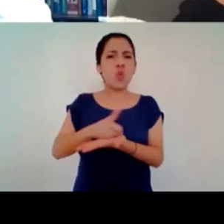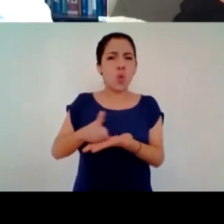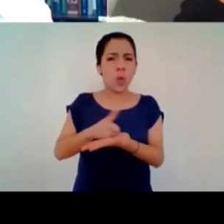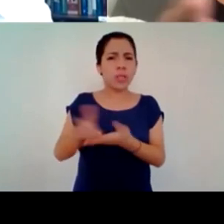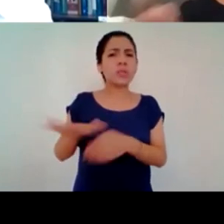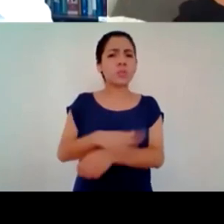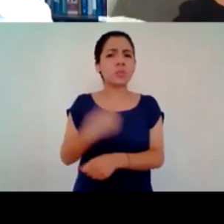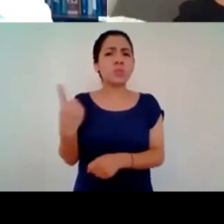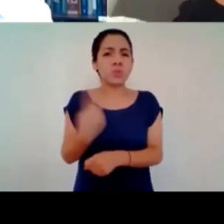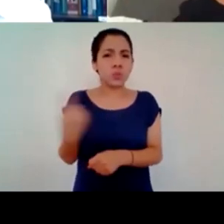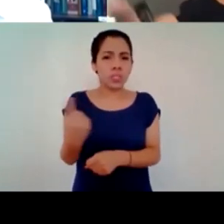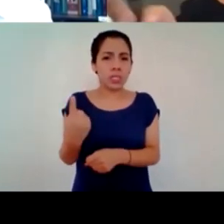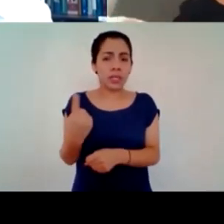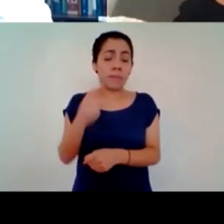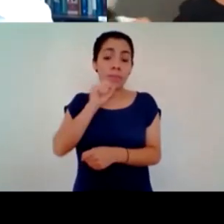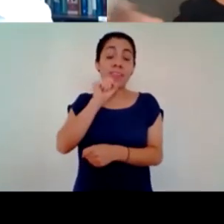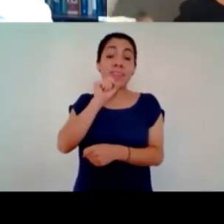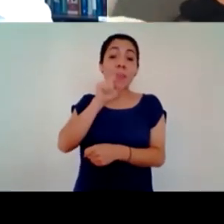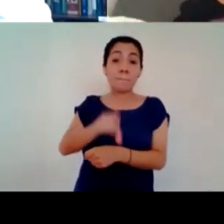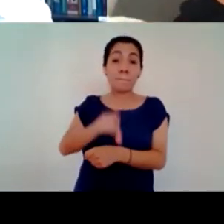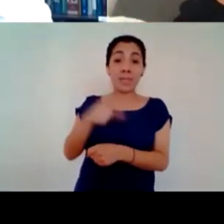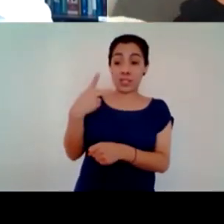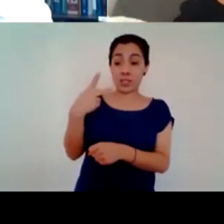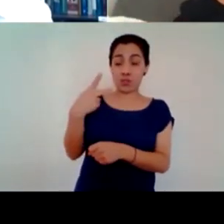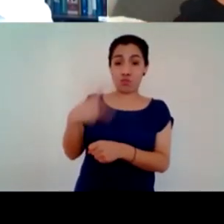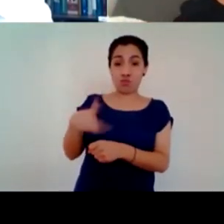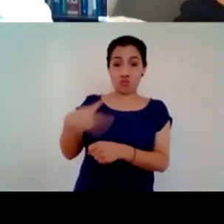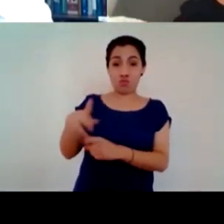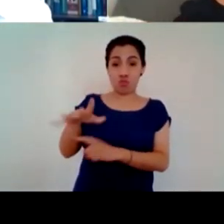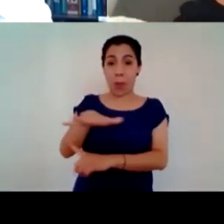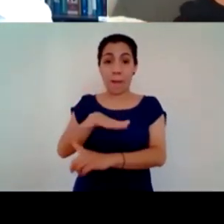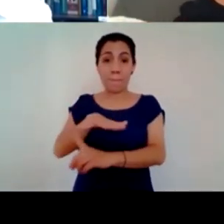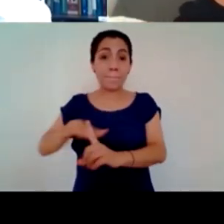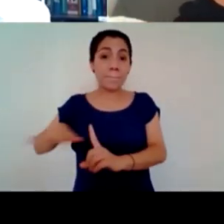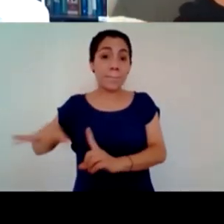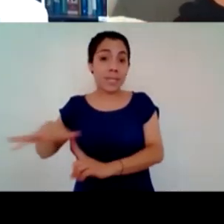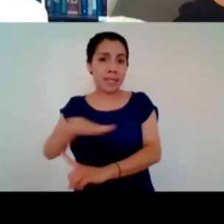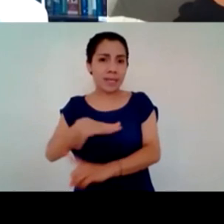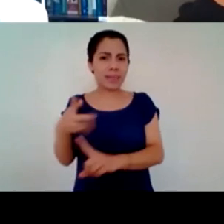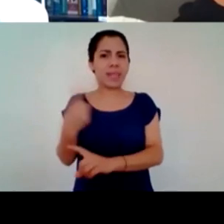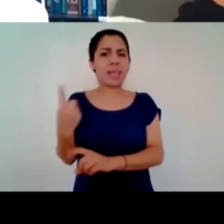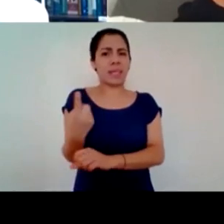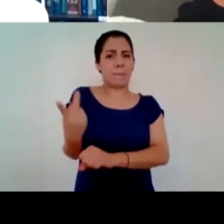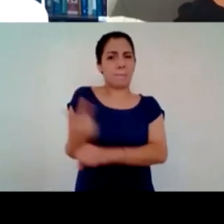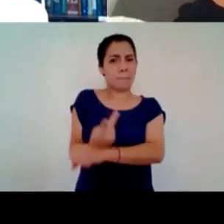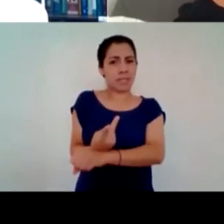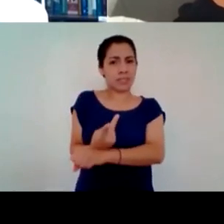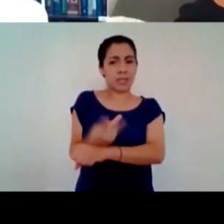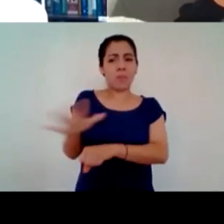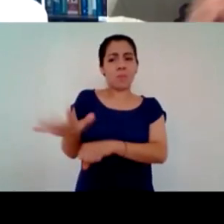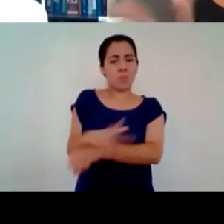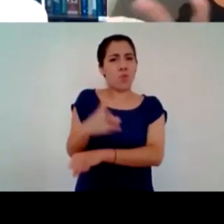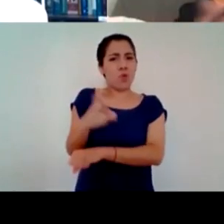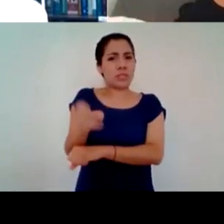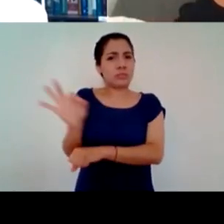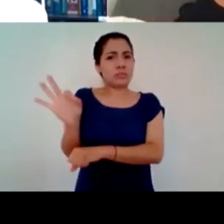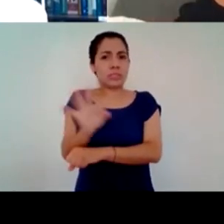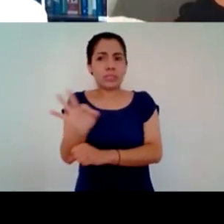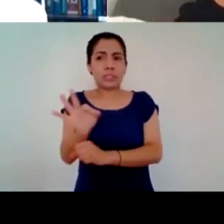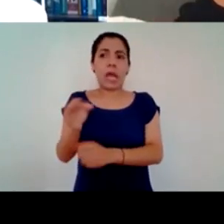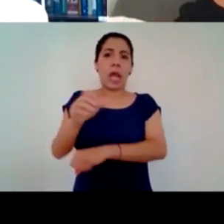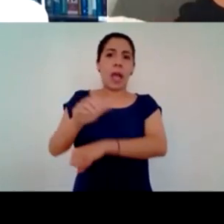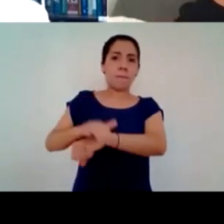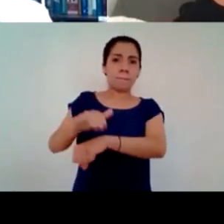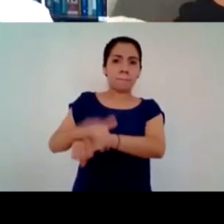partes de su vida están haciendo que consuma, que no es nada más el con la gente con la que se junta o el barrio, sino